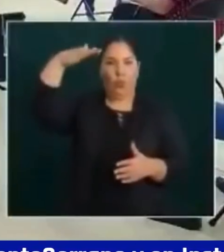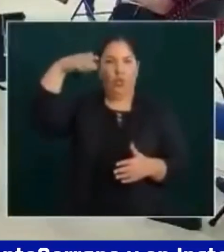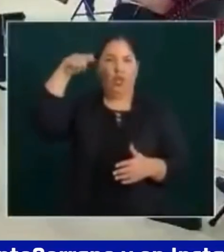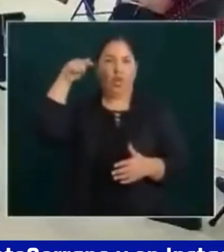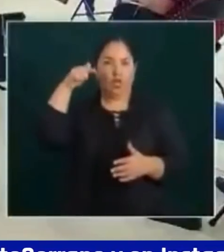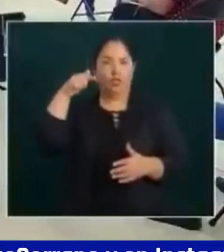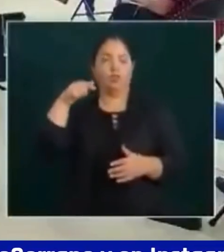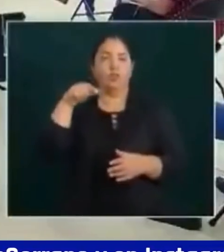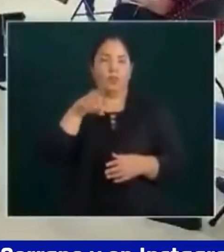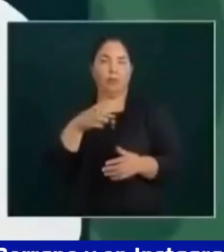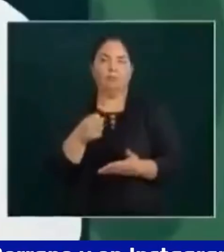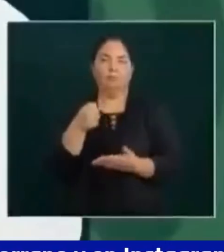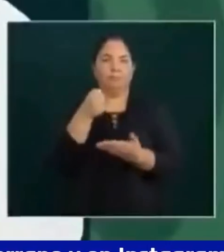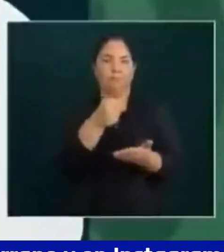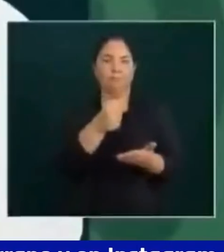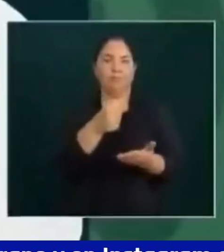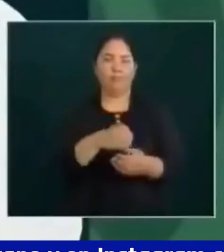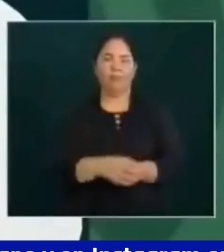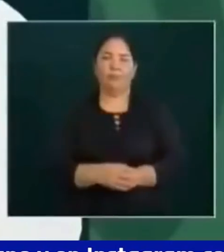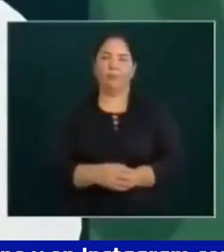pensión.